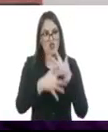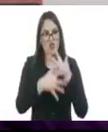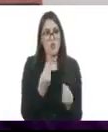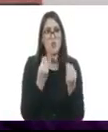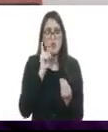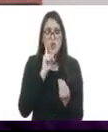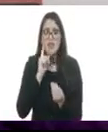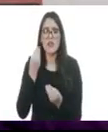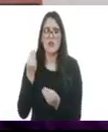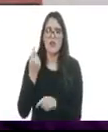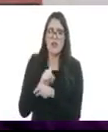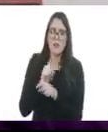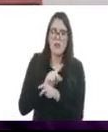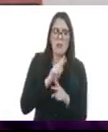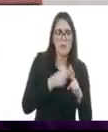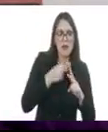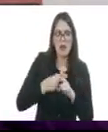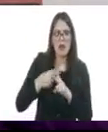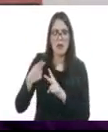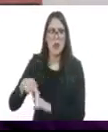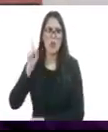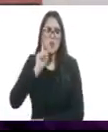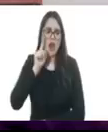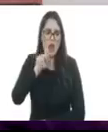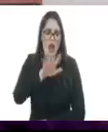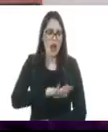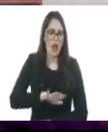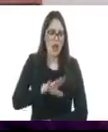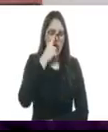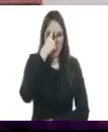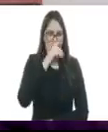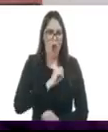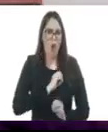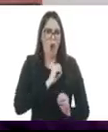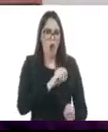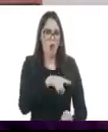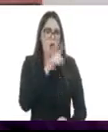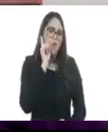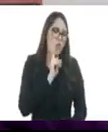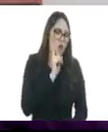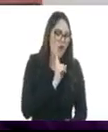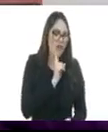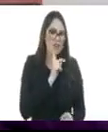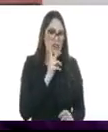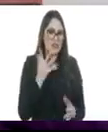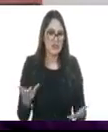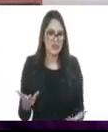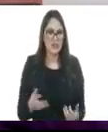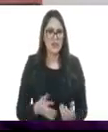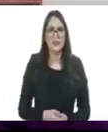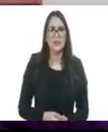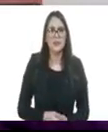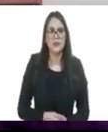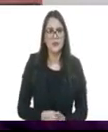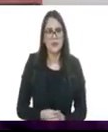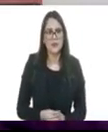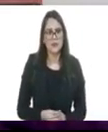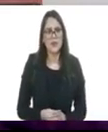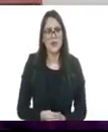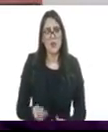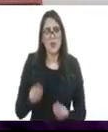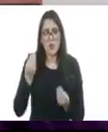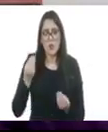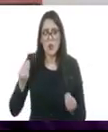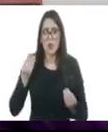ocurren, en donde pues la mayoría de los feminicidios pues de los feminicidios son invisibles, ¿no? Y que,